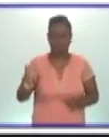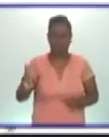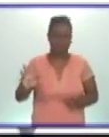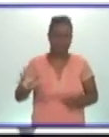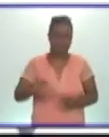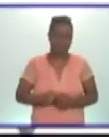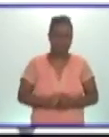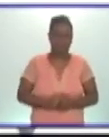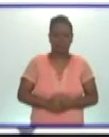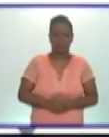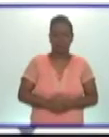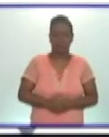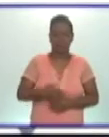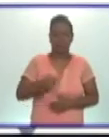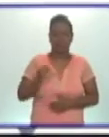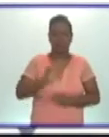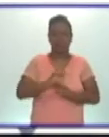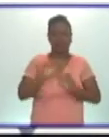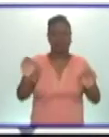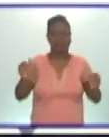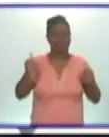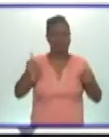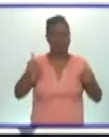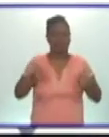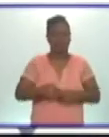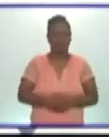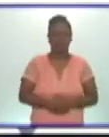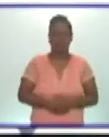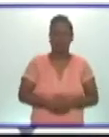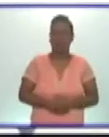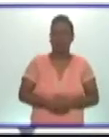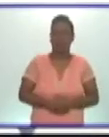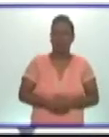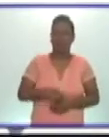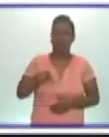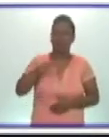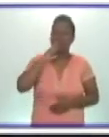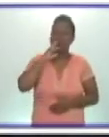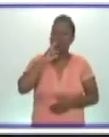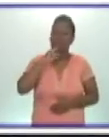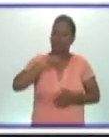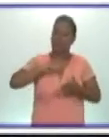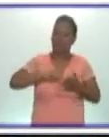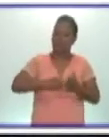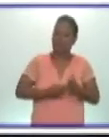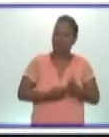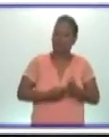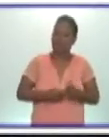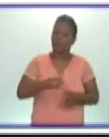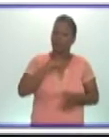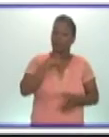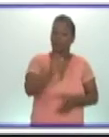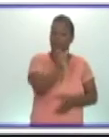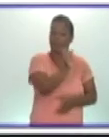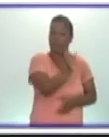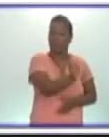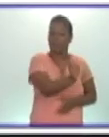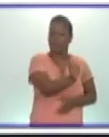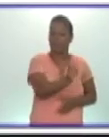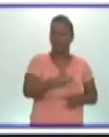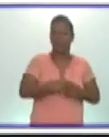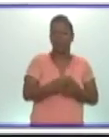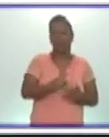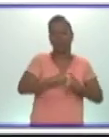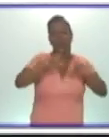cubo. ¡Excelente! Y este es el resultado de la multiplicación de este monomio por